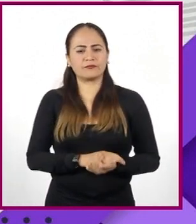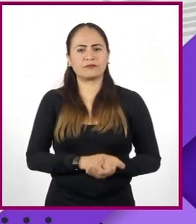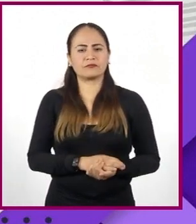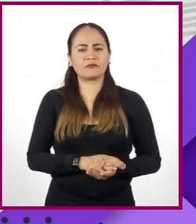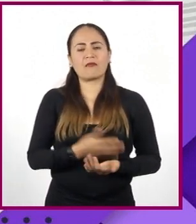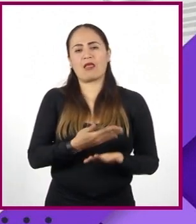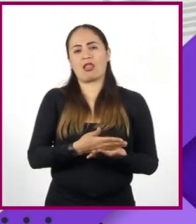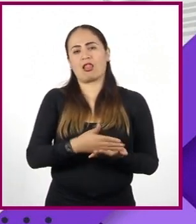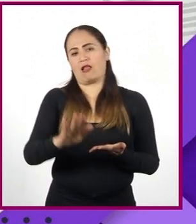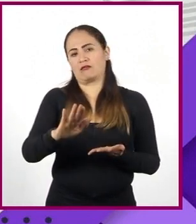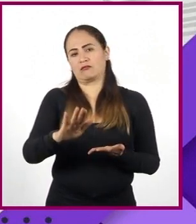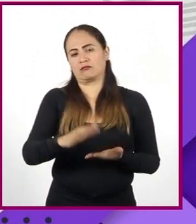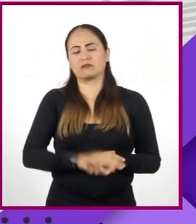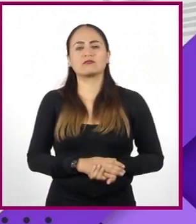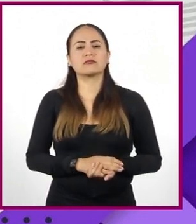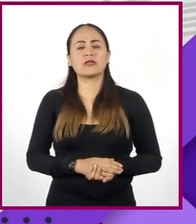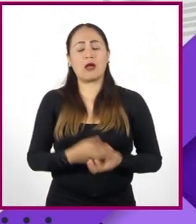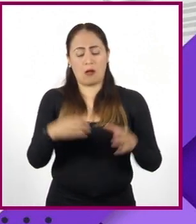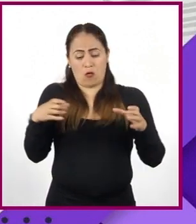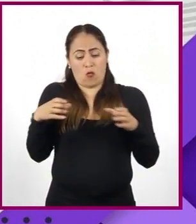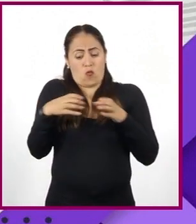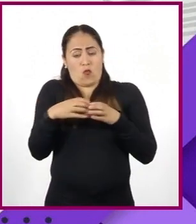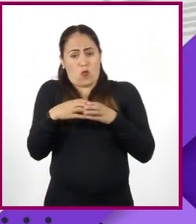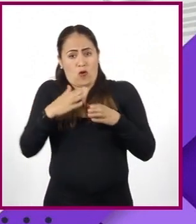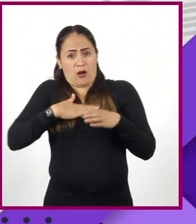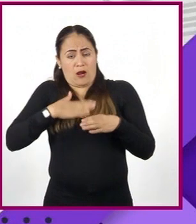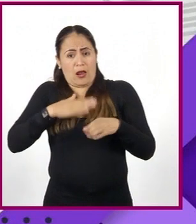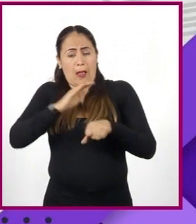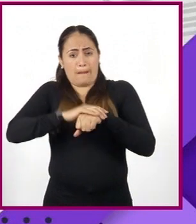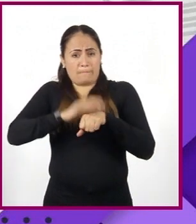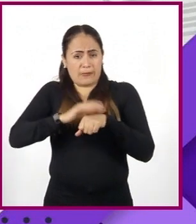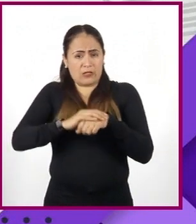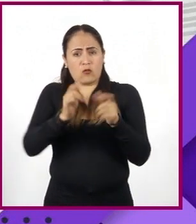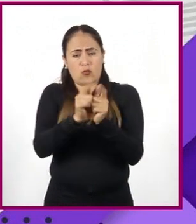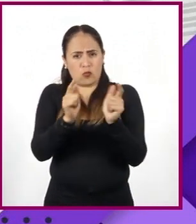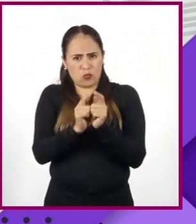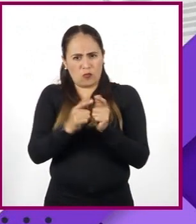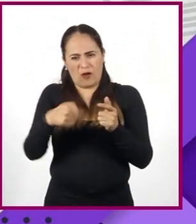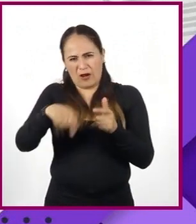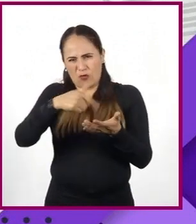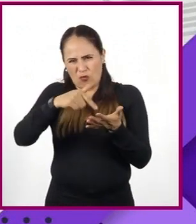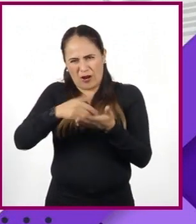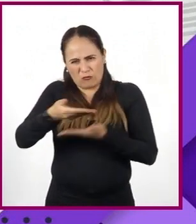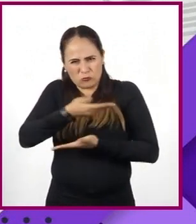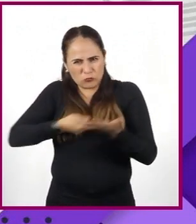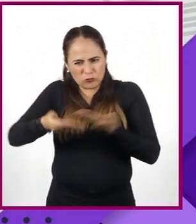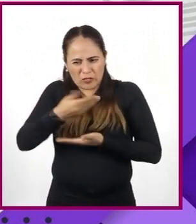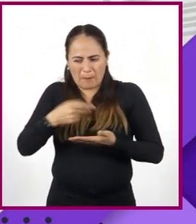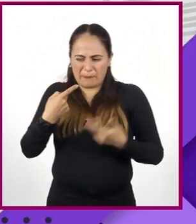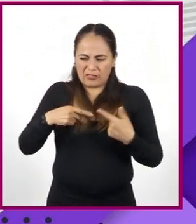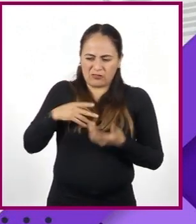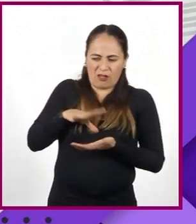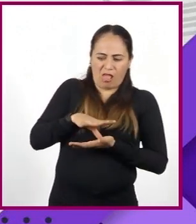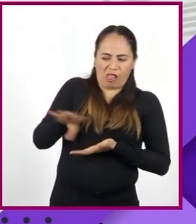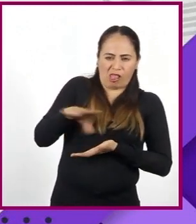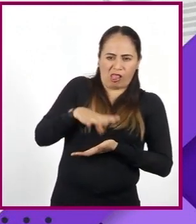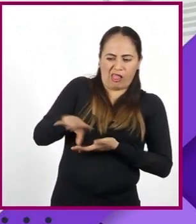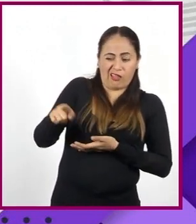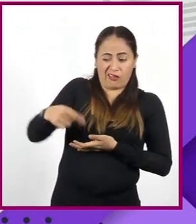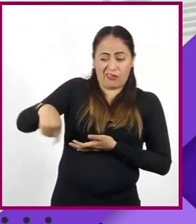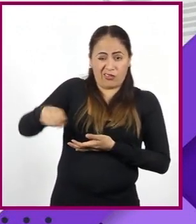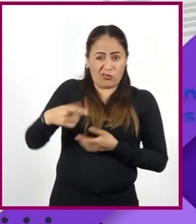excluimos, dejamos fuera de nuestro círculo social, grupos y espacios de convivencia a aquellas o aquellos que